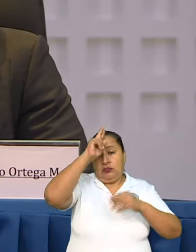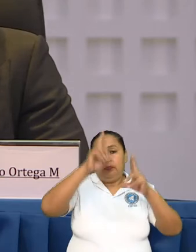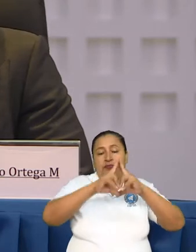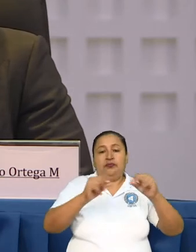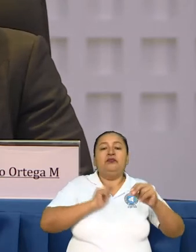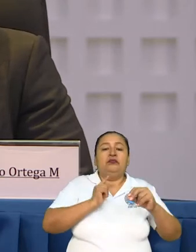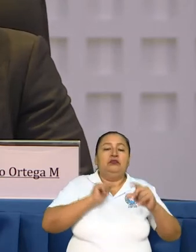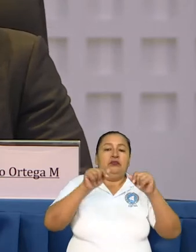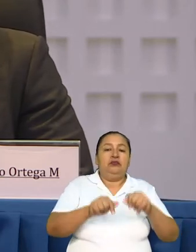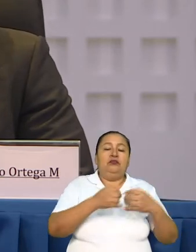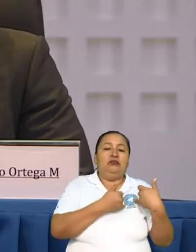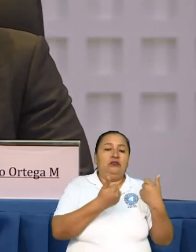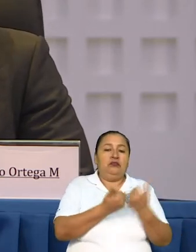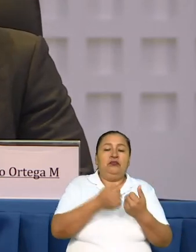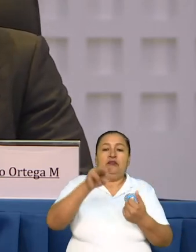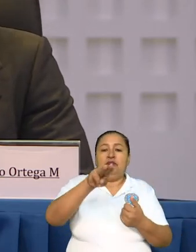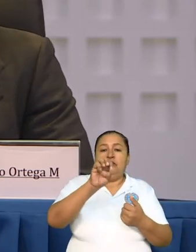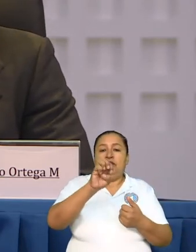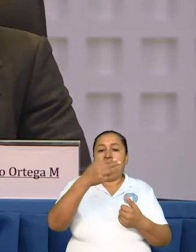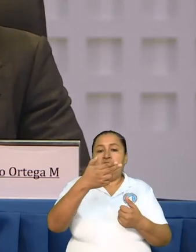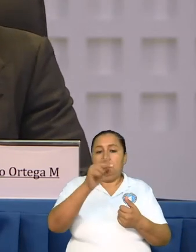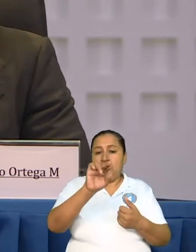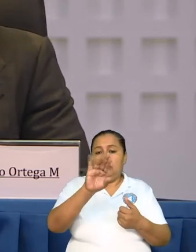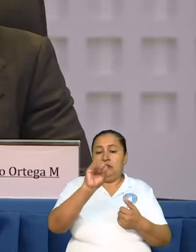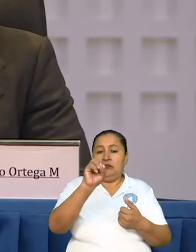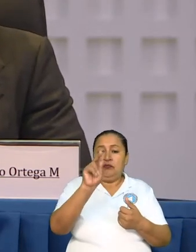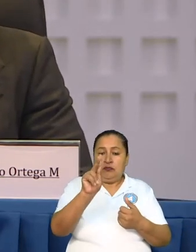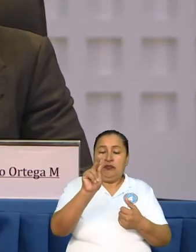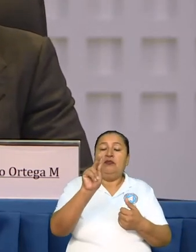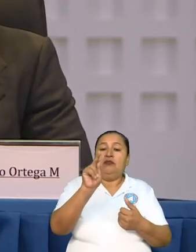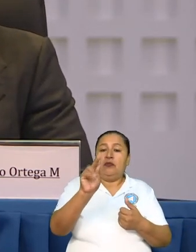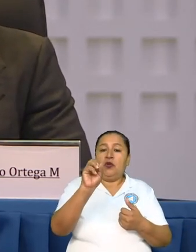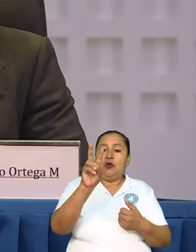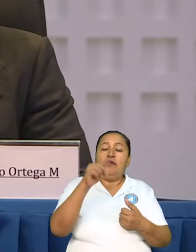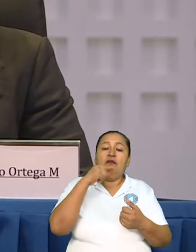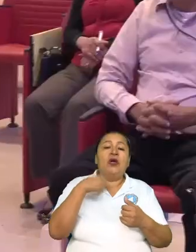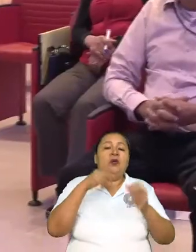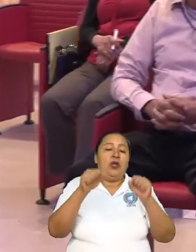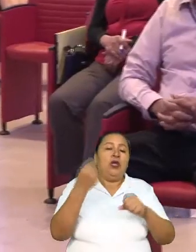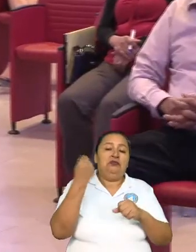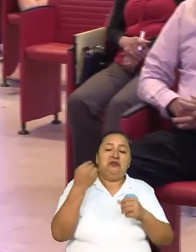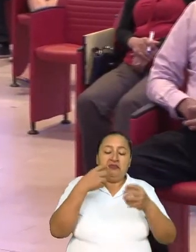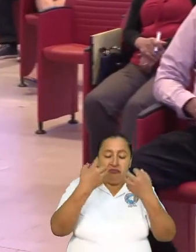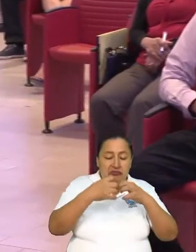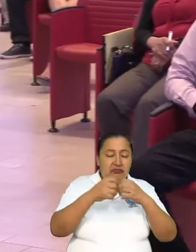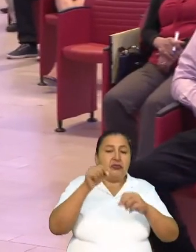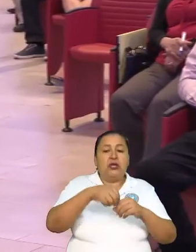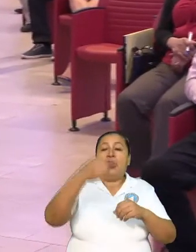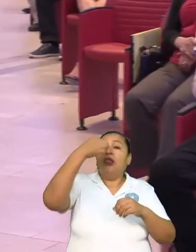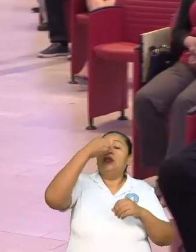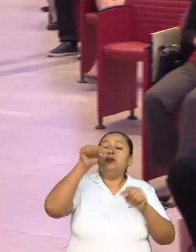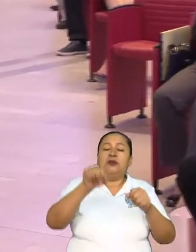se cuenta con el Instituto Mechnikov, un centro especializado que permitiera la producción de vacunas para tener acceso a precios que